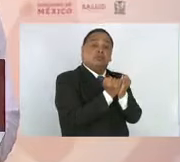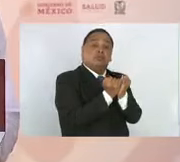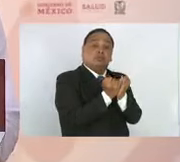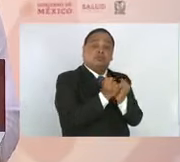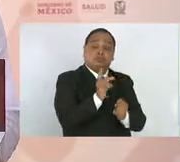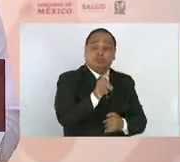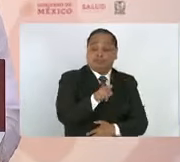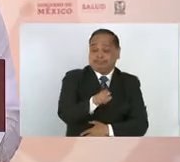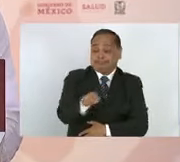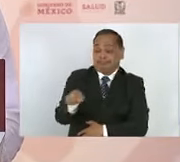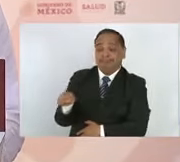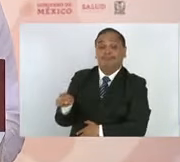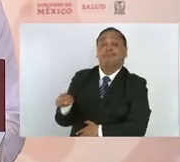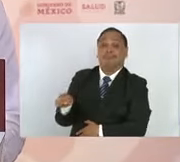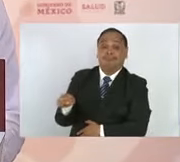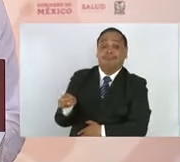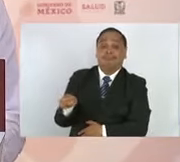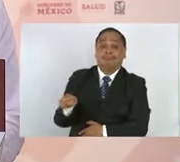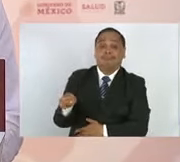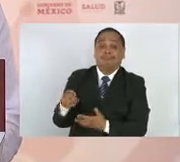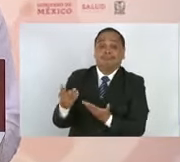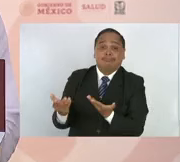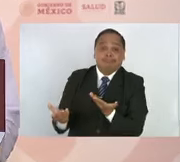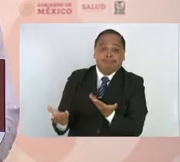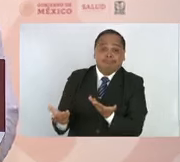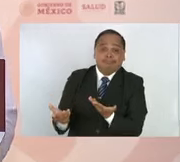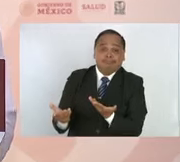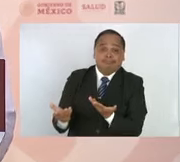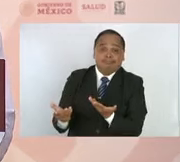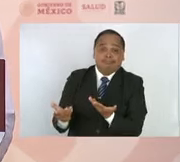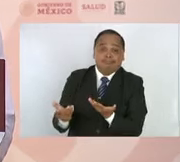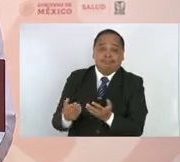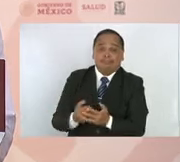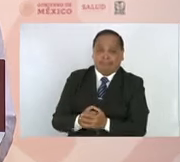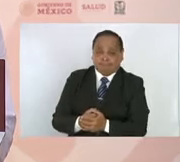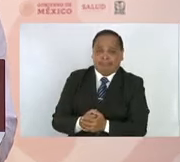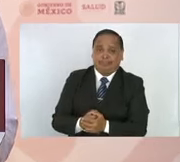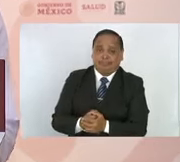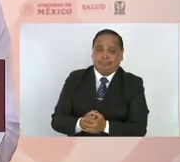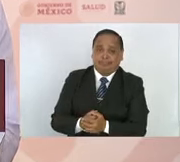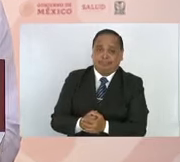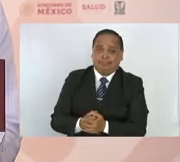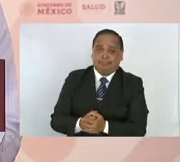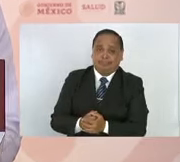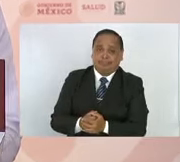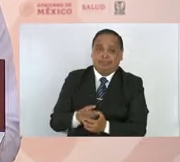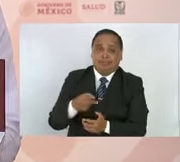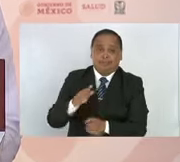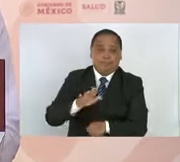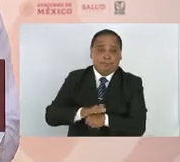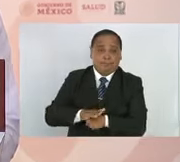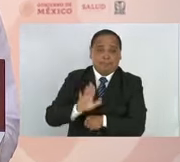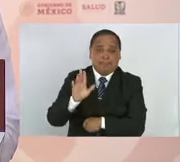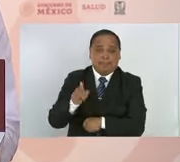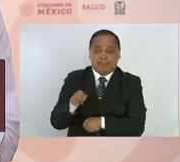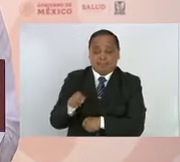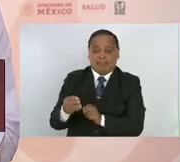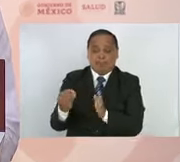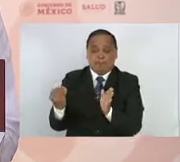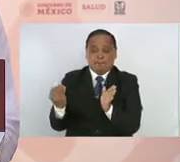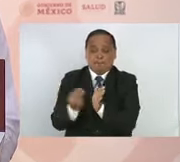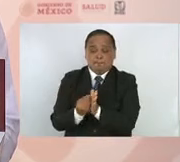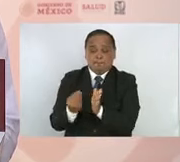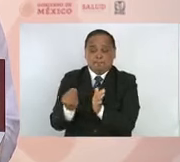se avanzó en la privatización de la